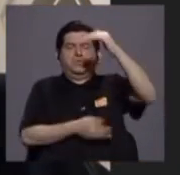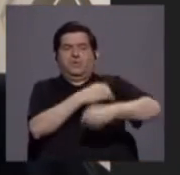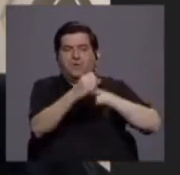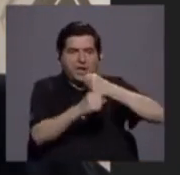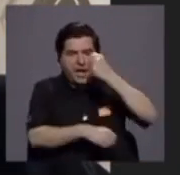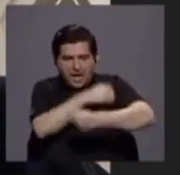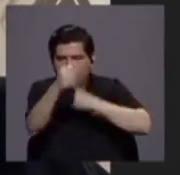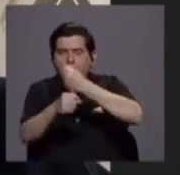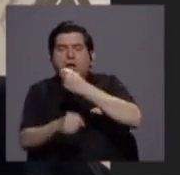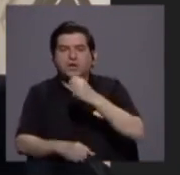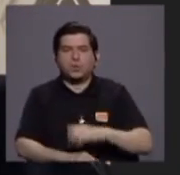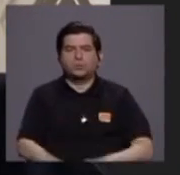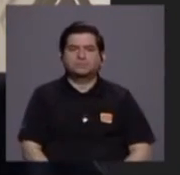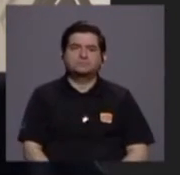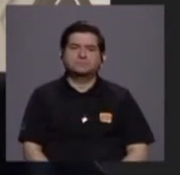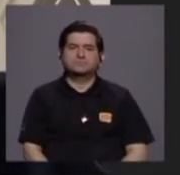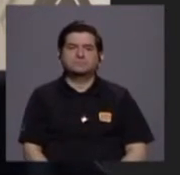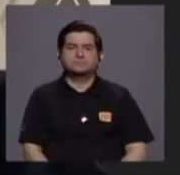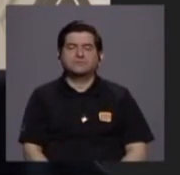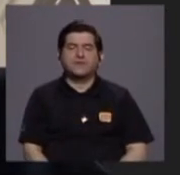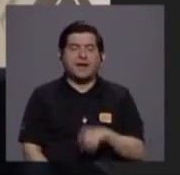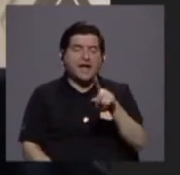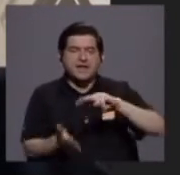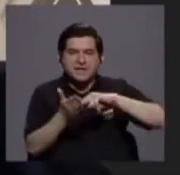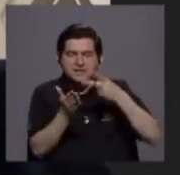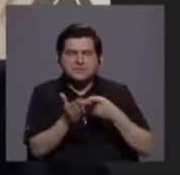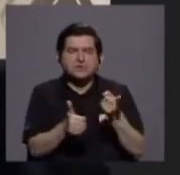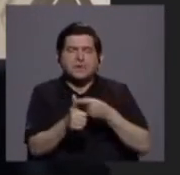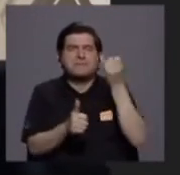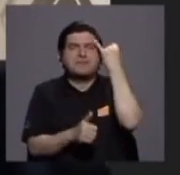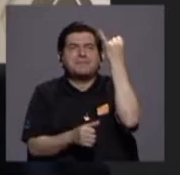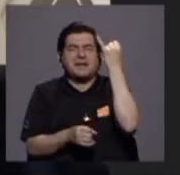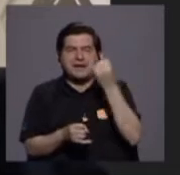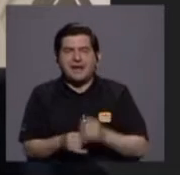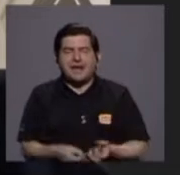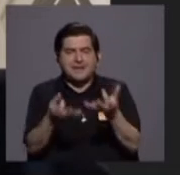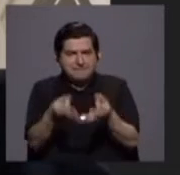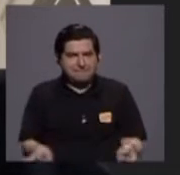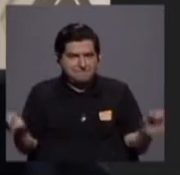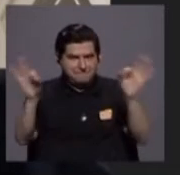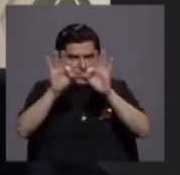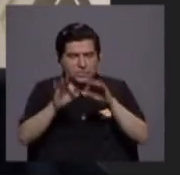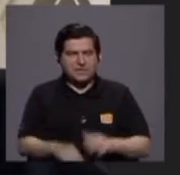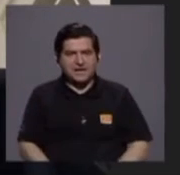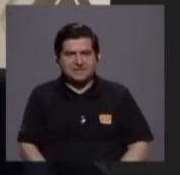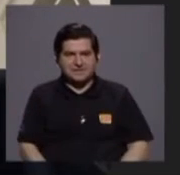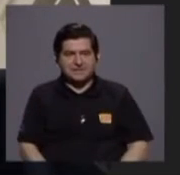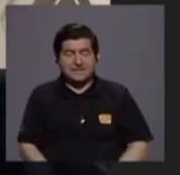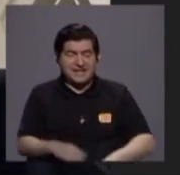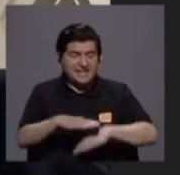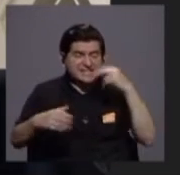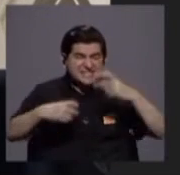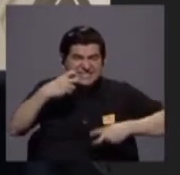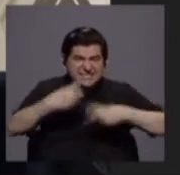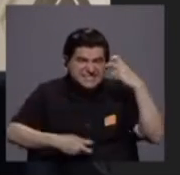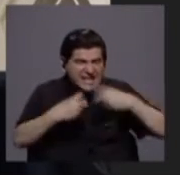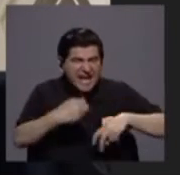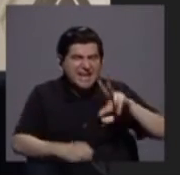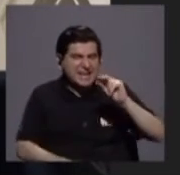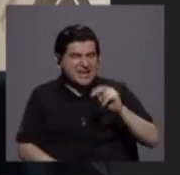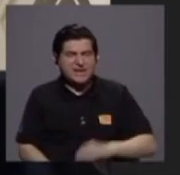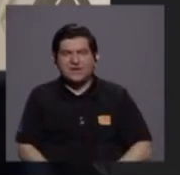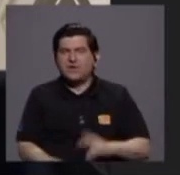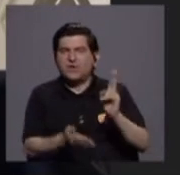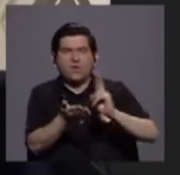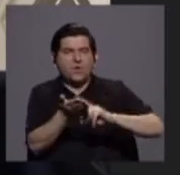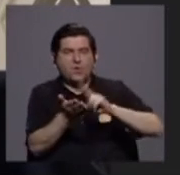año con año. Eso me lleva a la primera conclusión importante. La salida de esta crisis no es